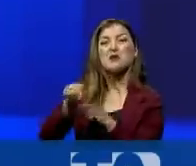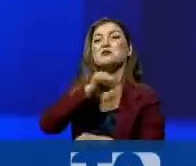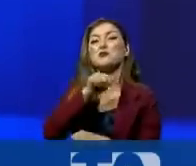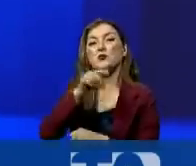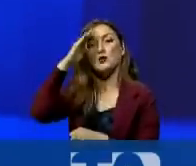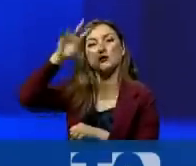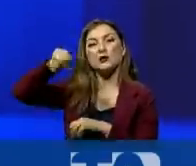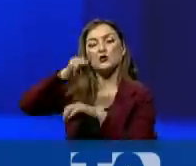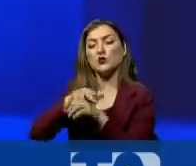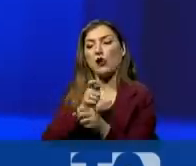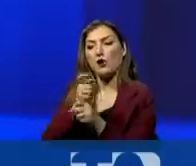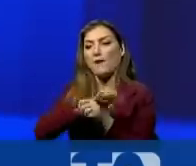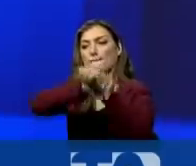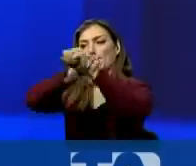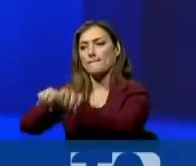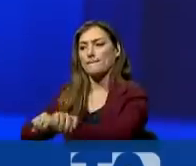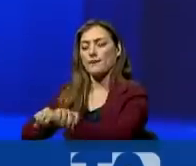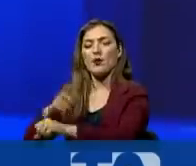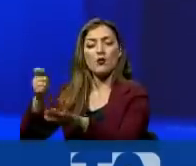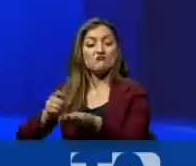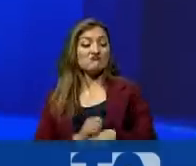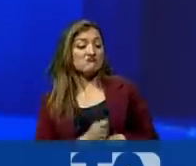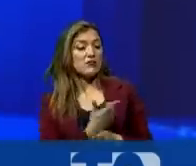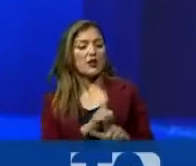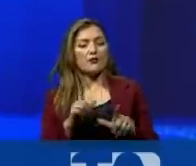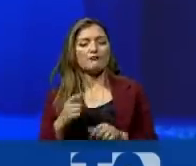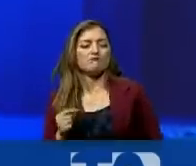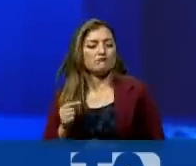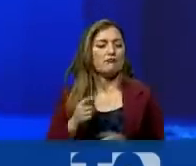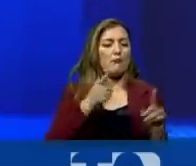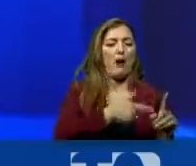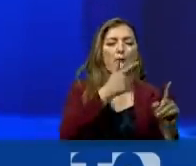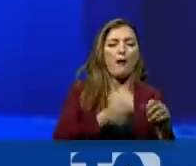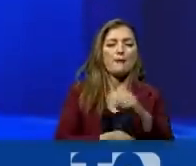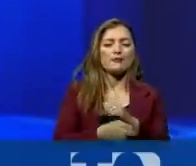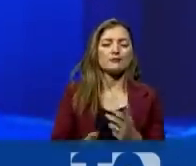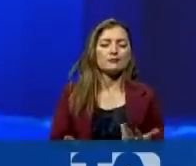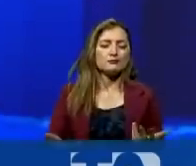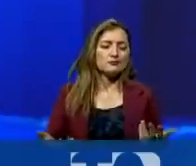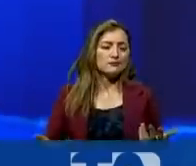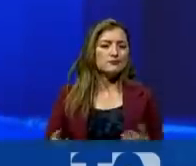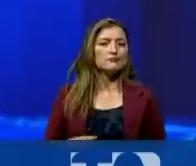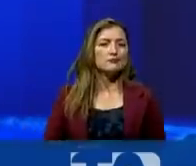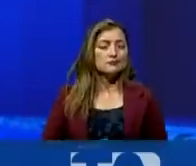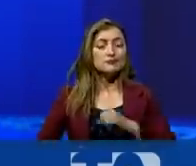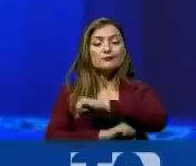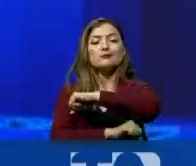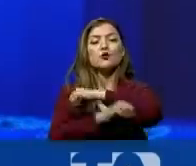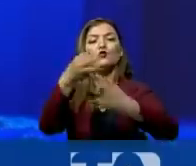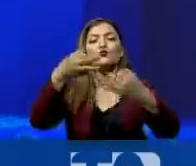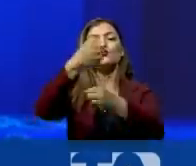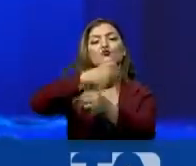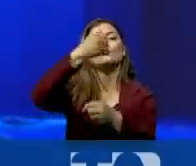la policía nacional vuelvan a salir las a las calles a delinquir es fundamental que la justicia trabaje sin